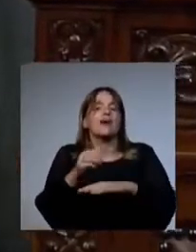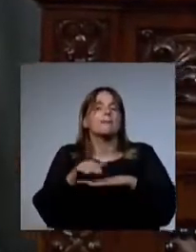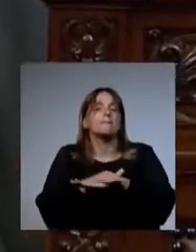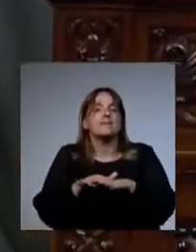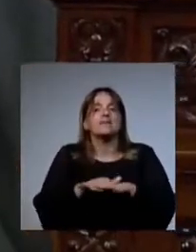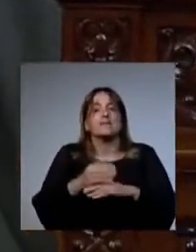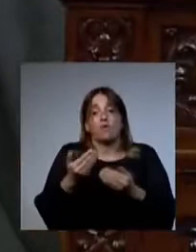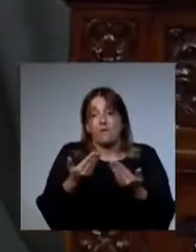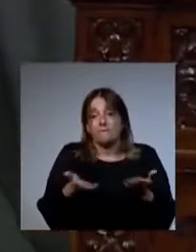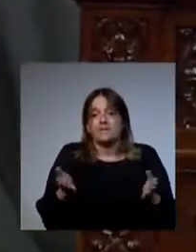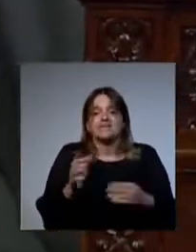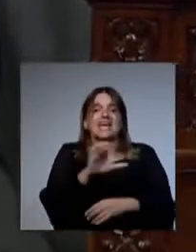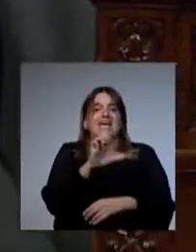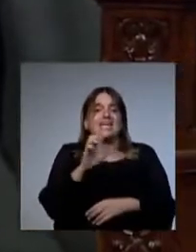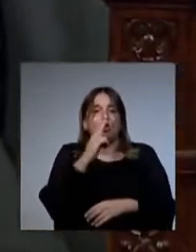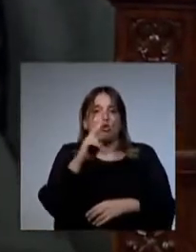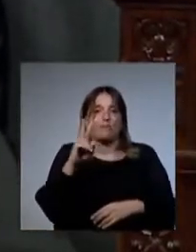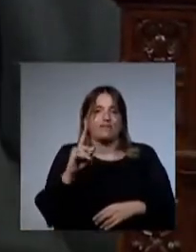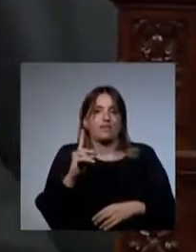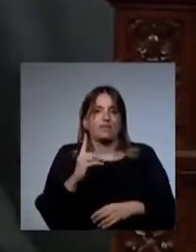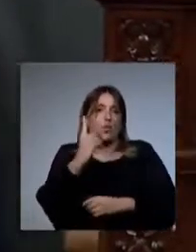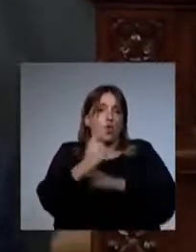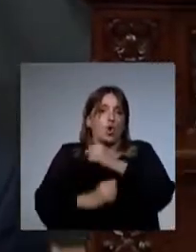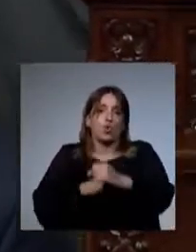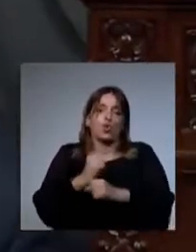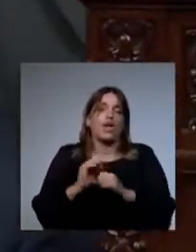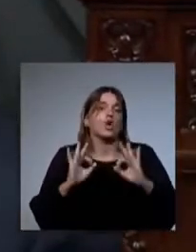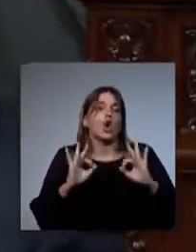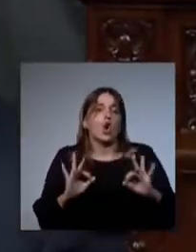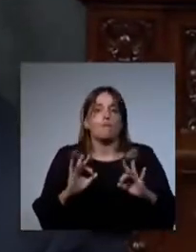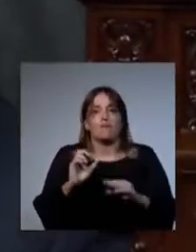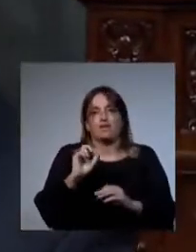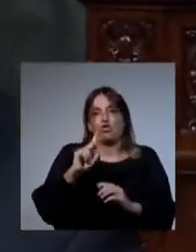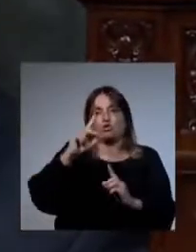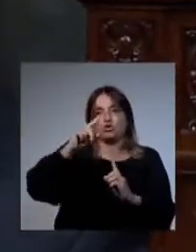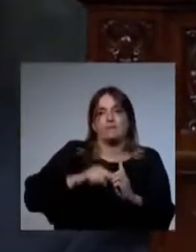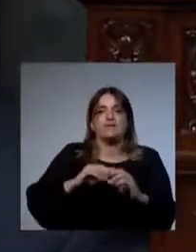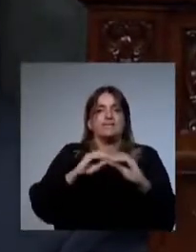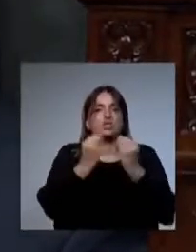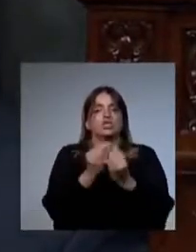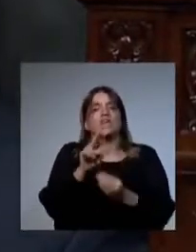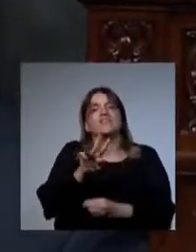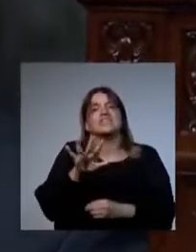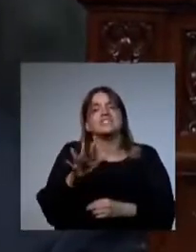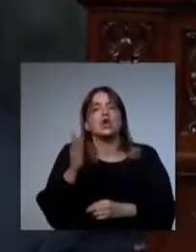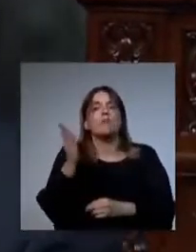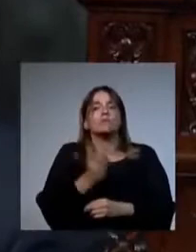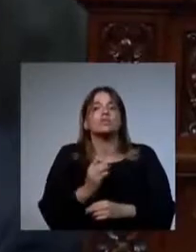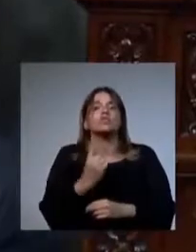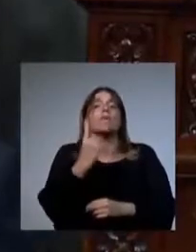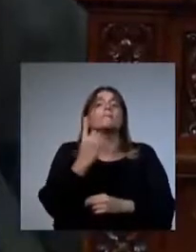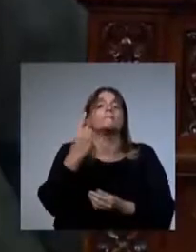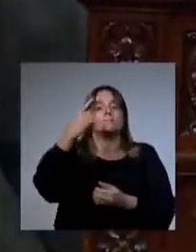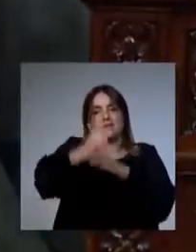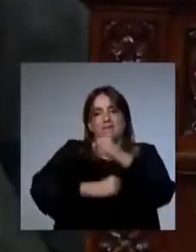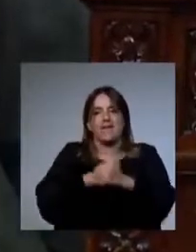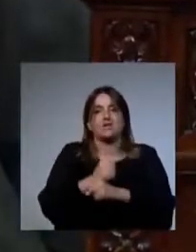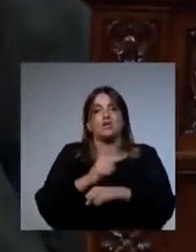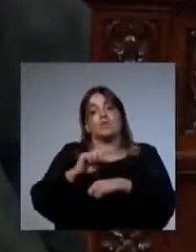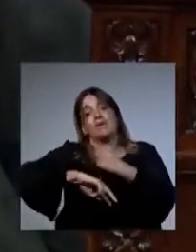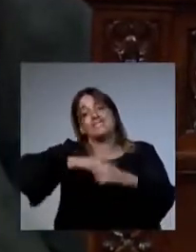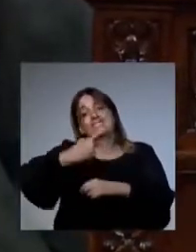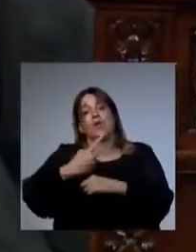del 2021, en un año corrido, abonando 25% el primer año y